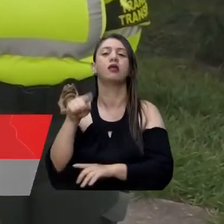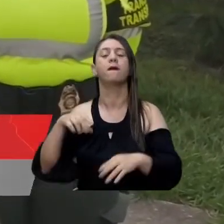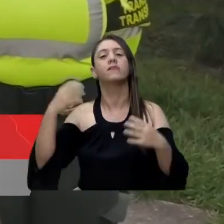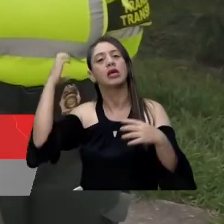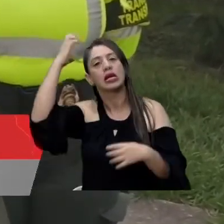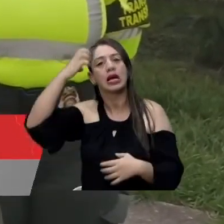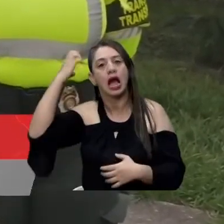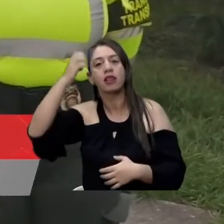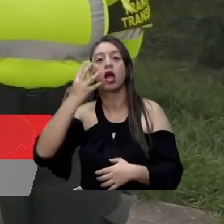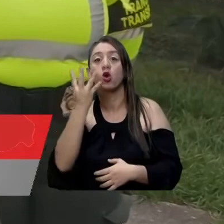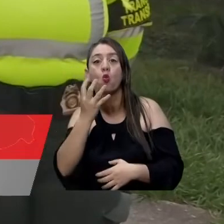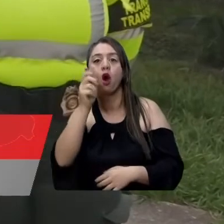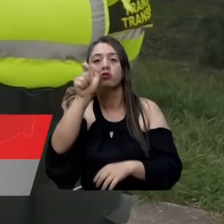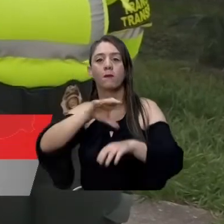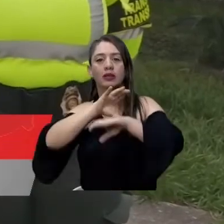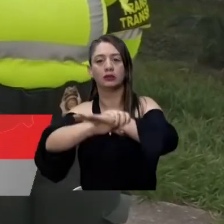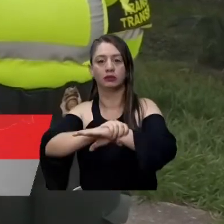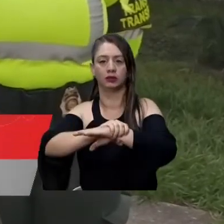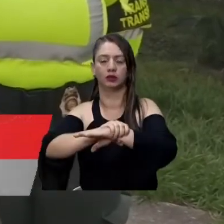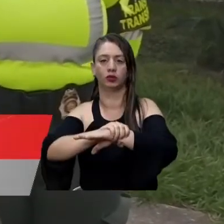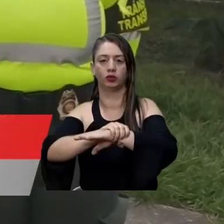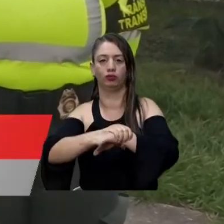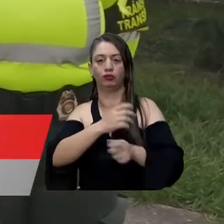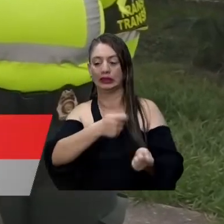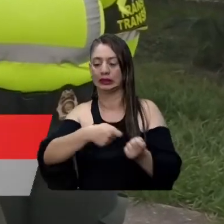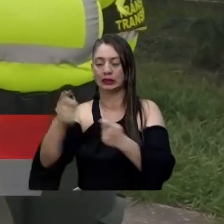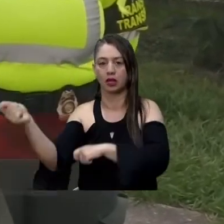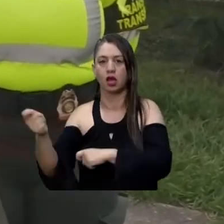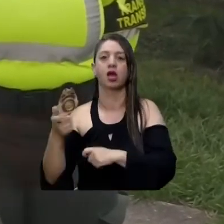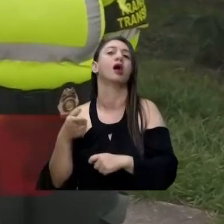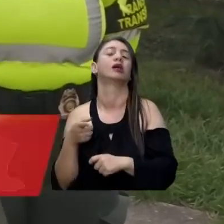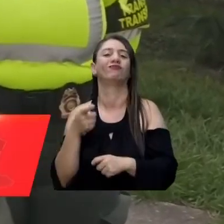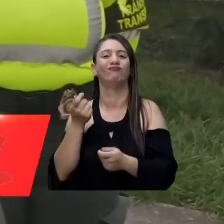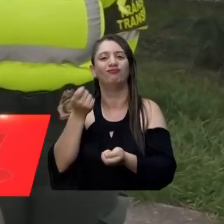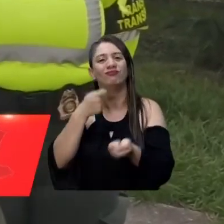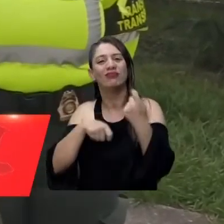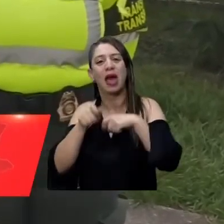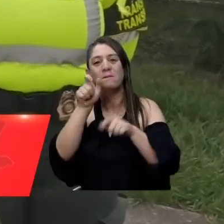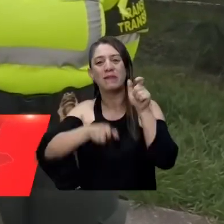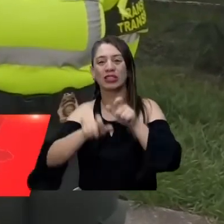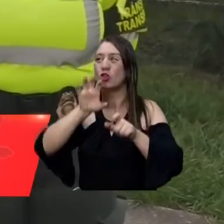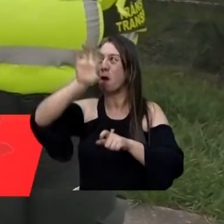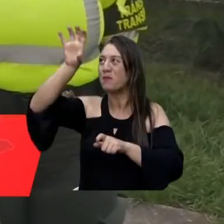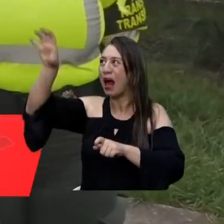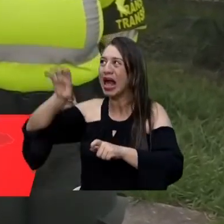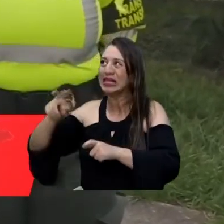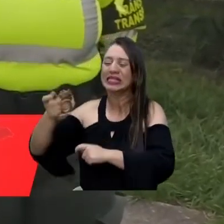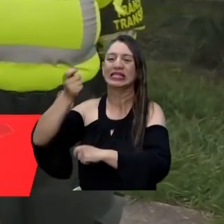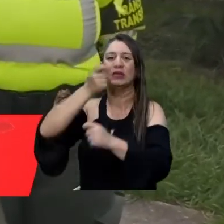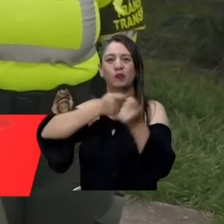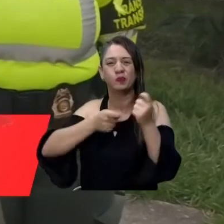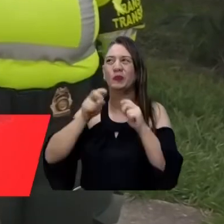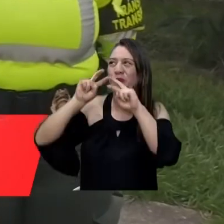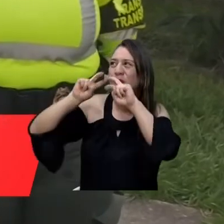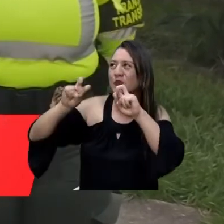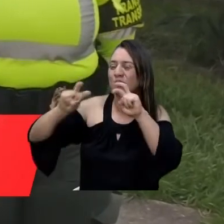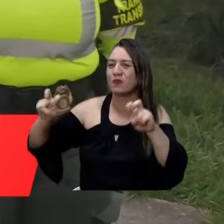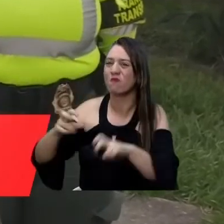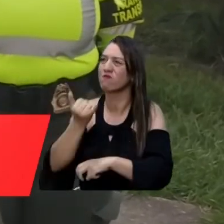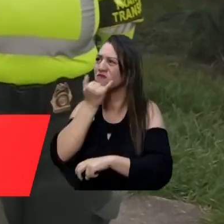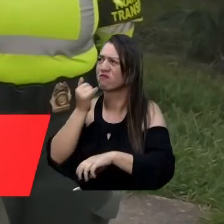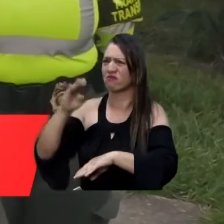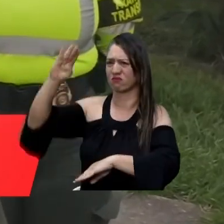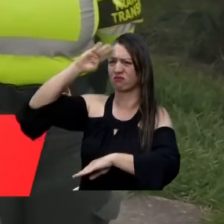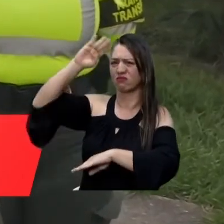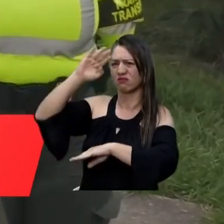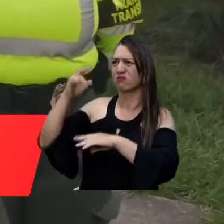4 personas, integrantes de una banda de tráfico de migrantes que en este momento está siendo investigada por la Policía